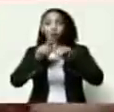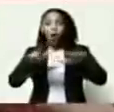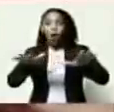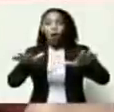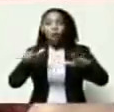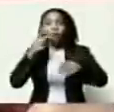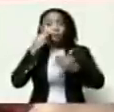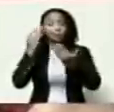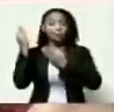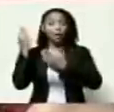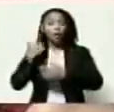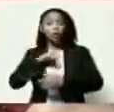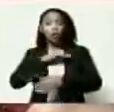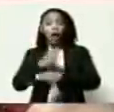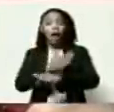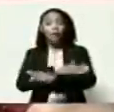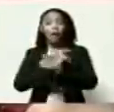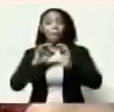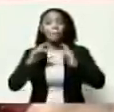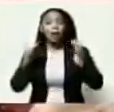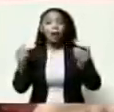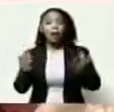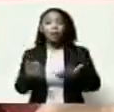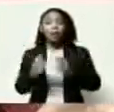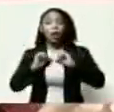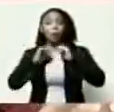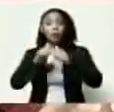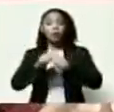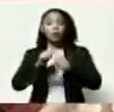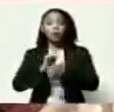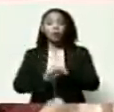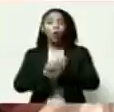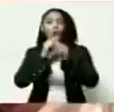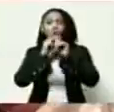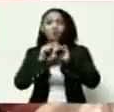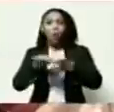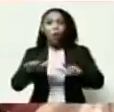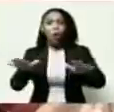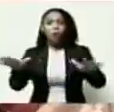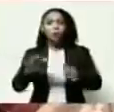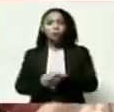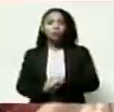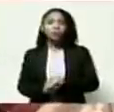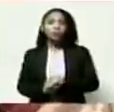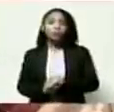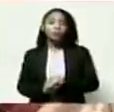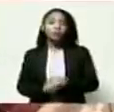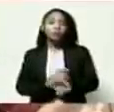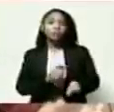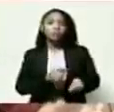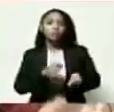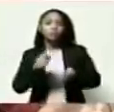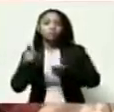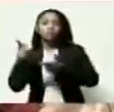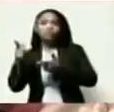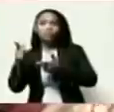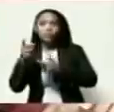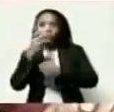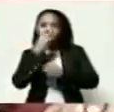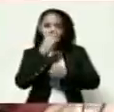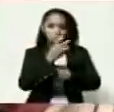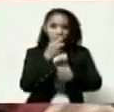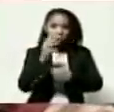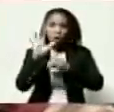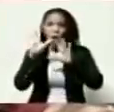Y fíjate, nosotros antes de la pandemia habíamos comenzado un despliegue. que nos llevó a visitar más de